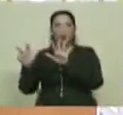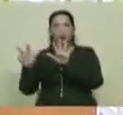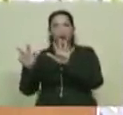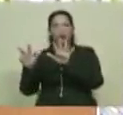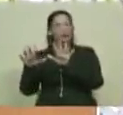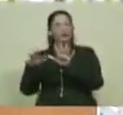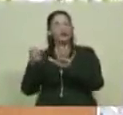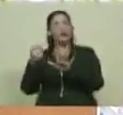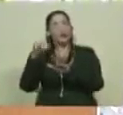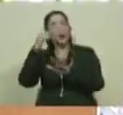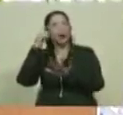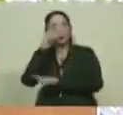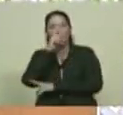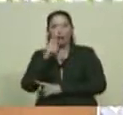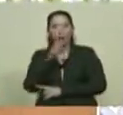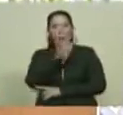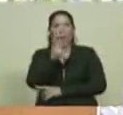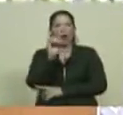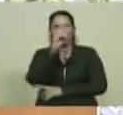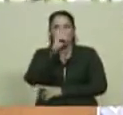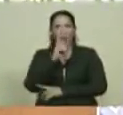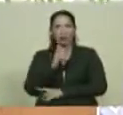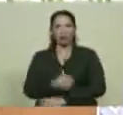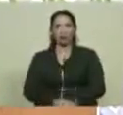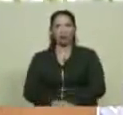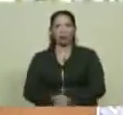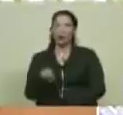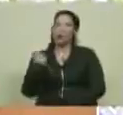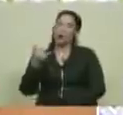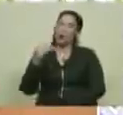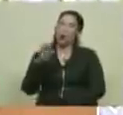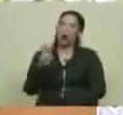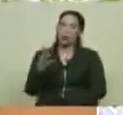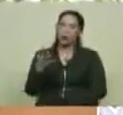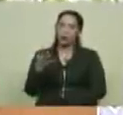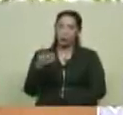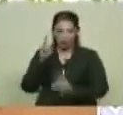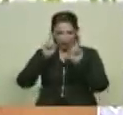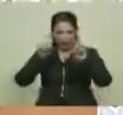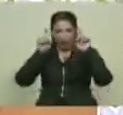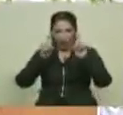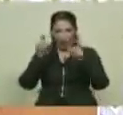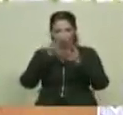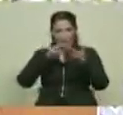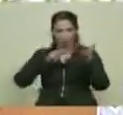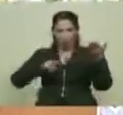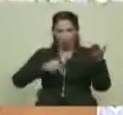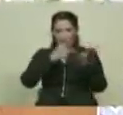40. ¿Saben cuántos alfabetizaron ellos en 40 años?